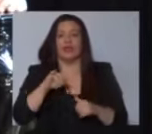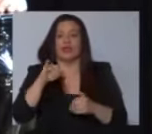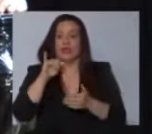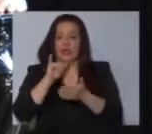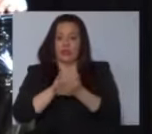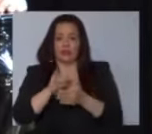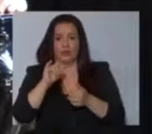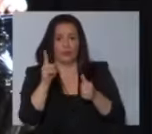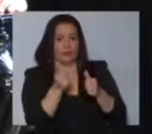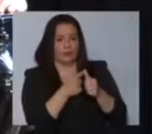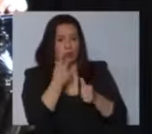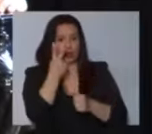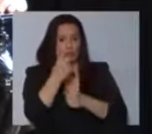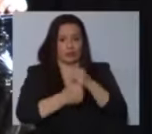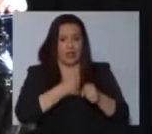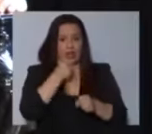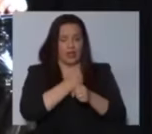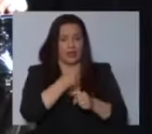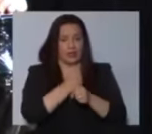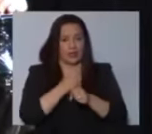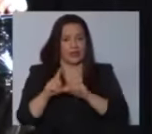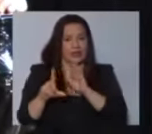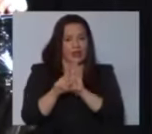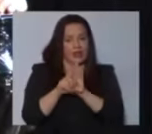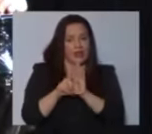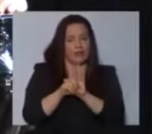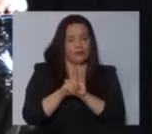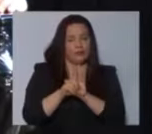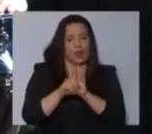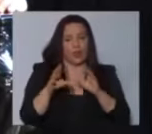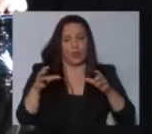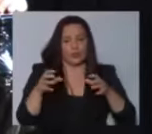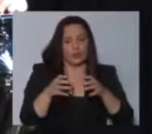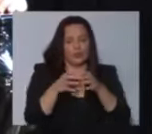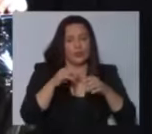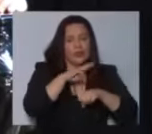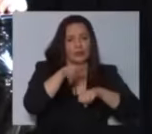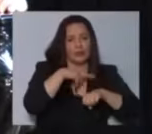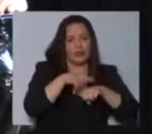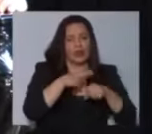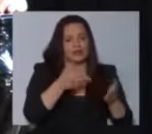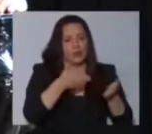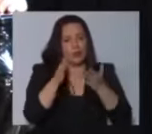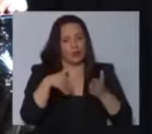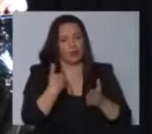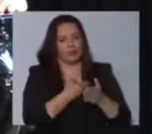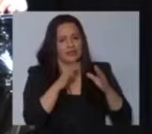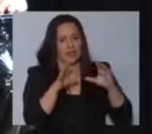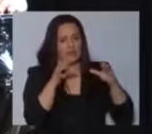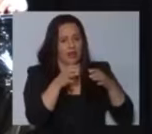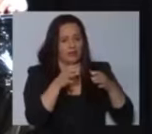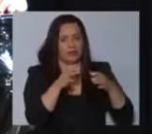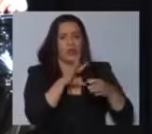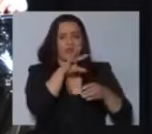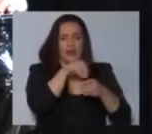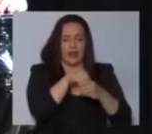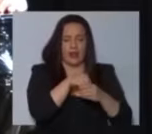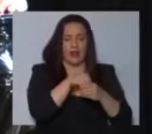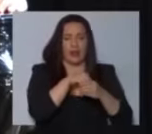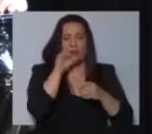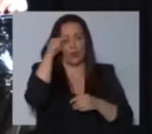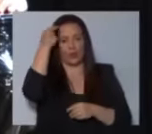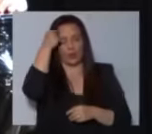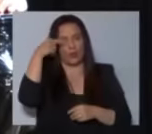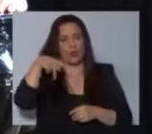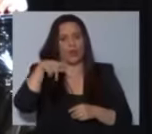de legislatura, la coyuntura nacional llevó a nuestra fracción a hacer entrar en el gobierno al Partido Acción